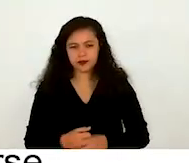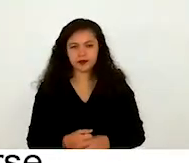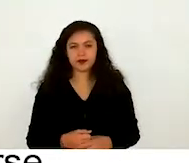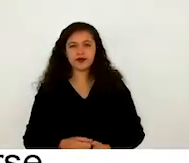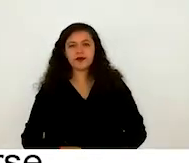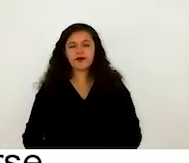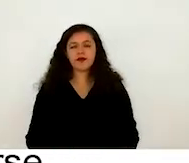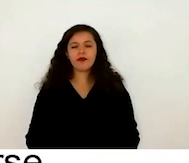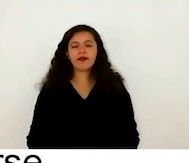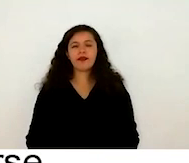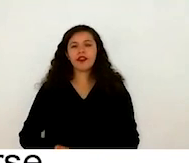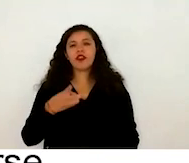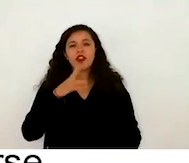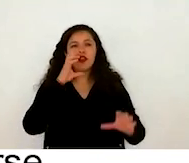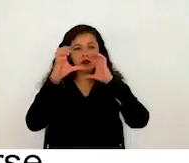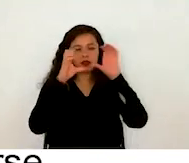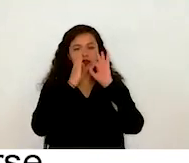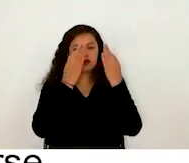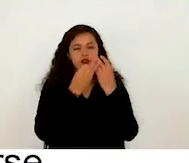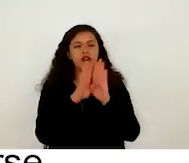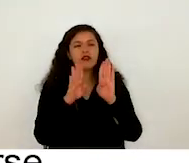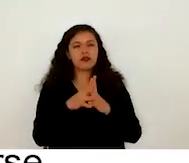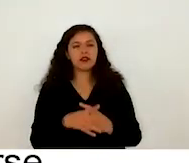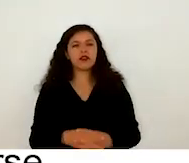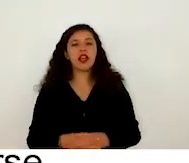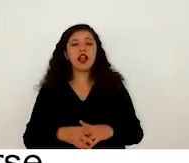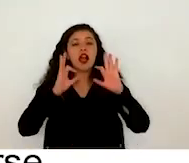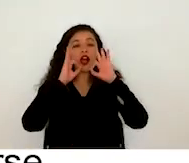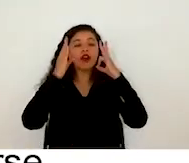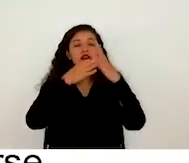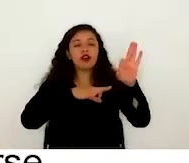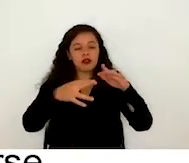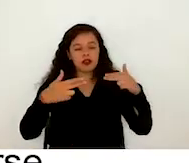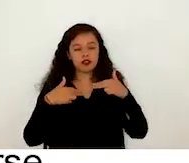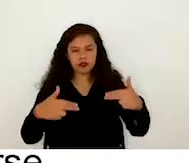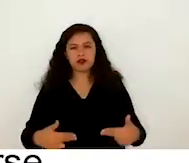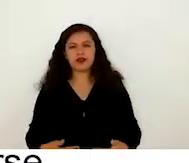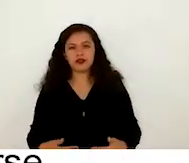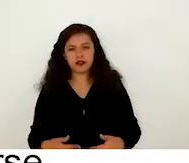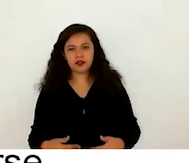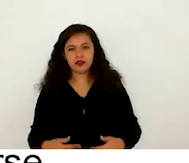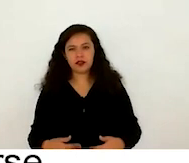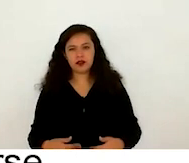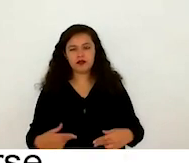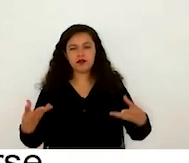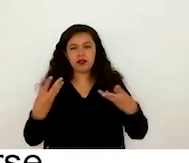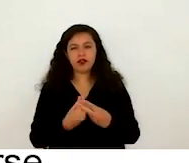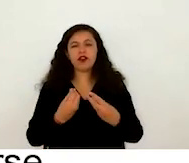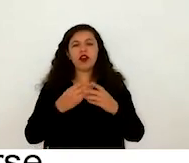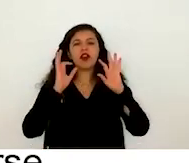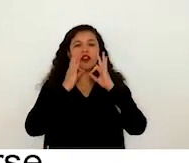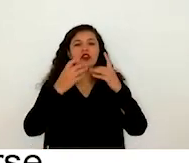tipos de comunicación los tipos de comer de las formas de comunicación humana pueden agruparse en dos grandes categorías